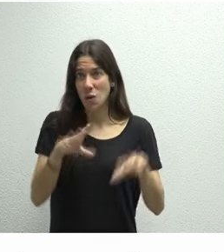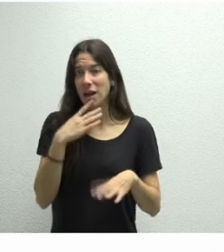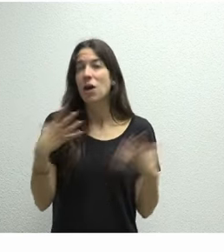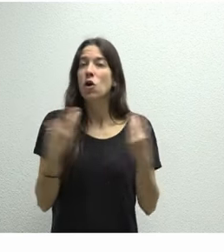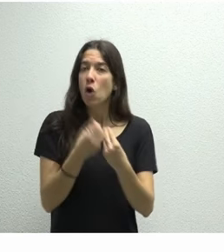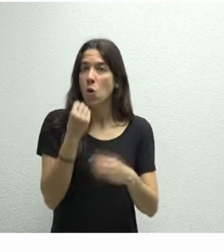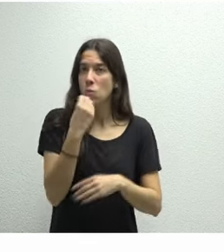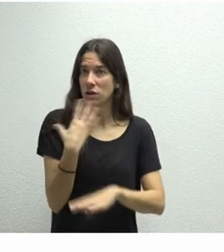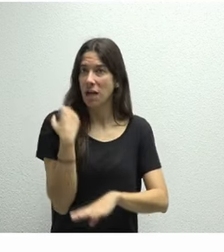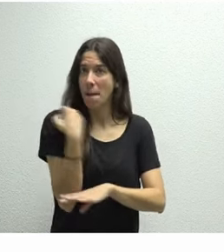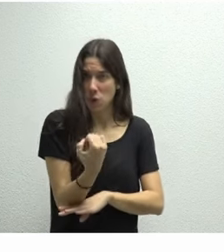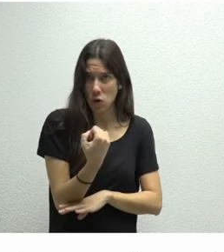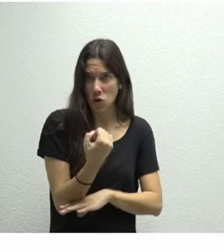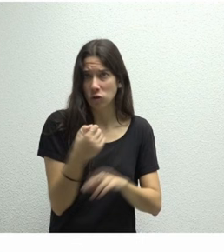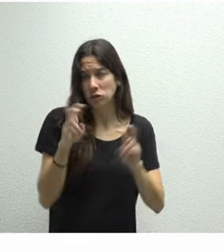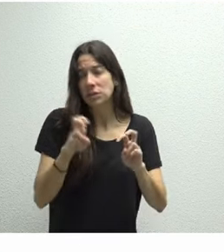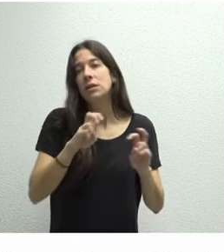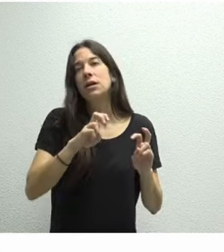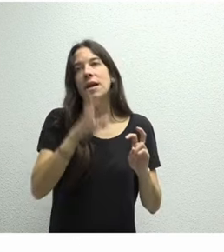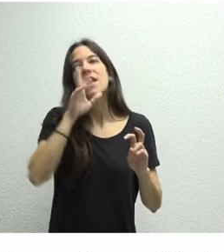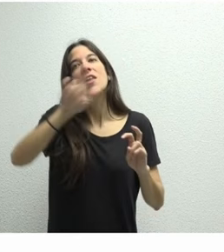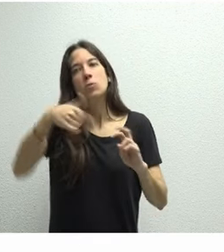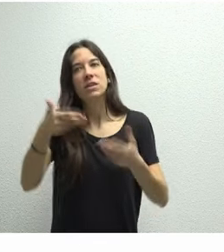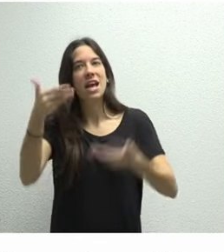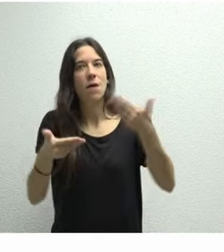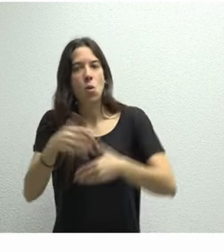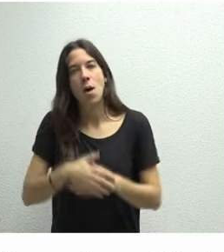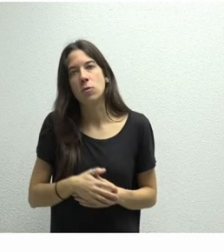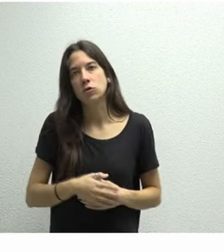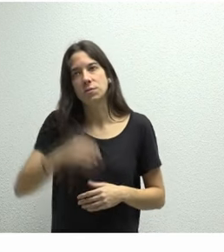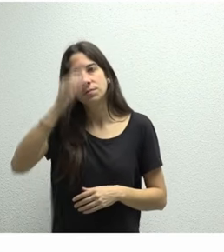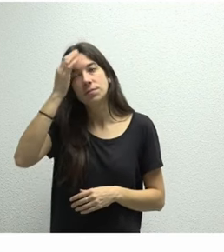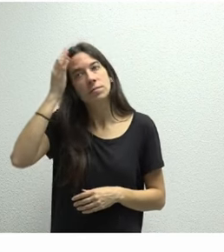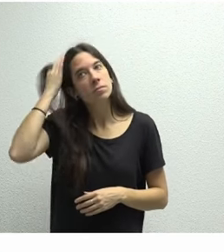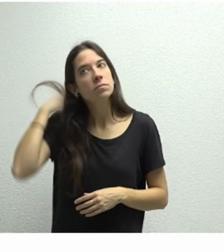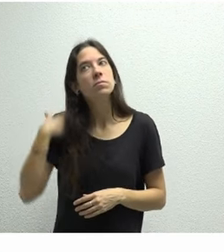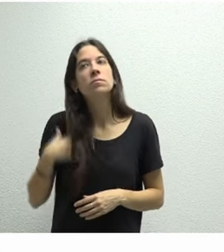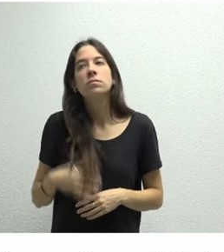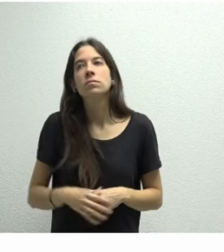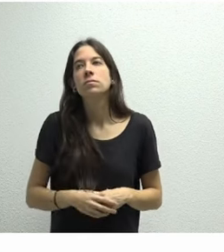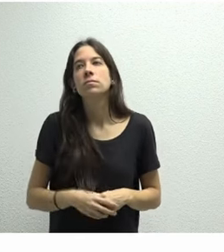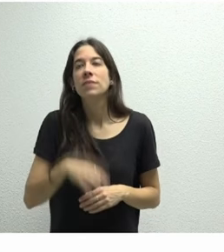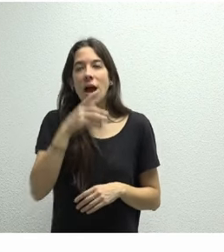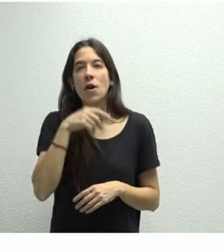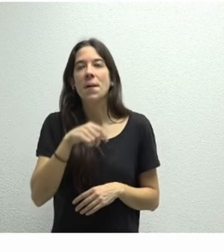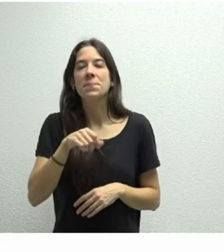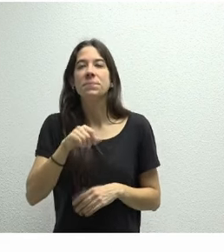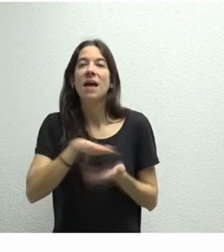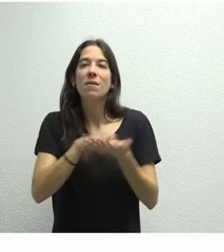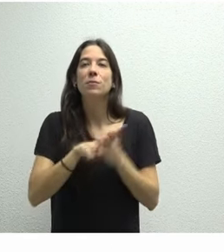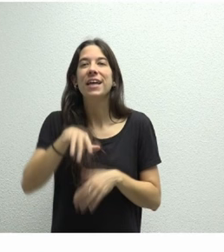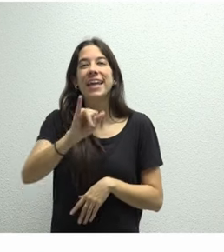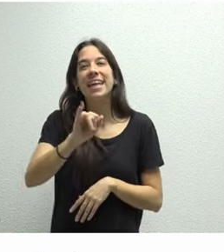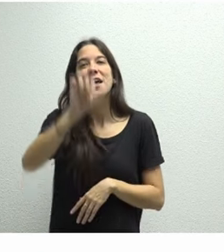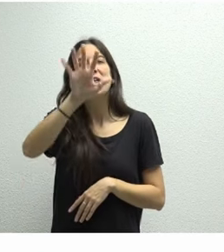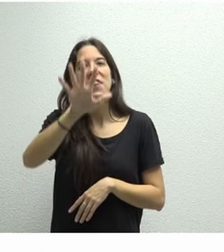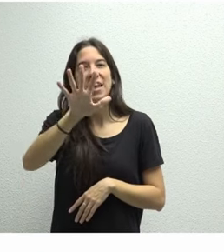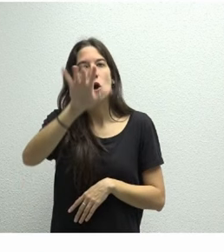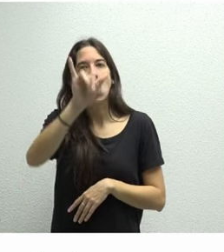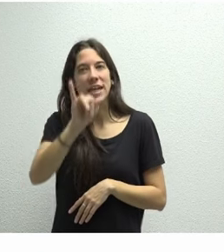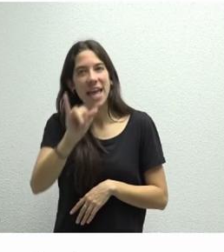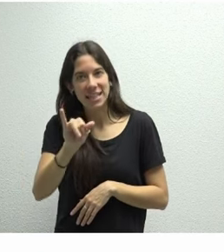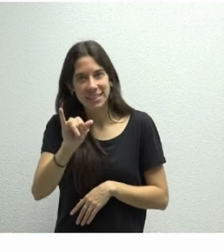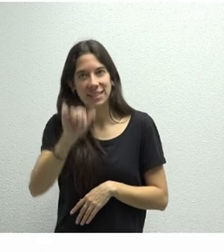a evaluar bien identificar el problema hay técnicas para eso las 5 y no 5 significa de quién